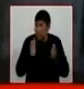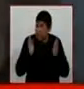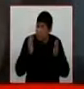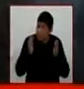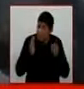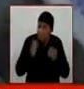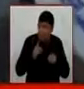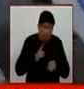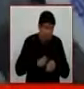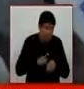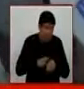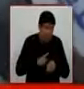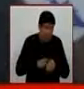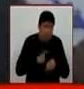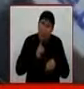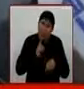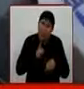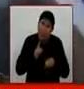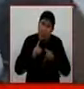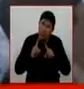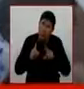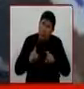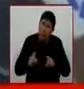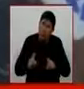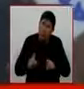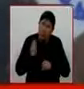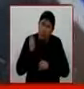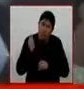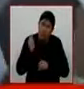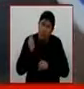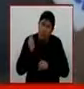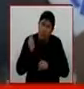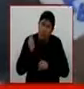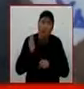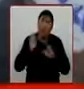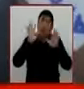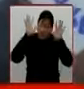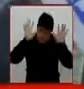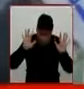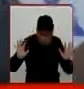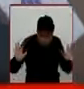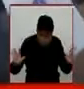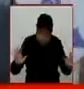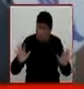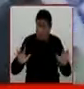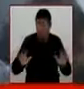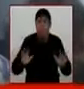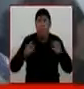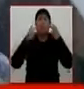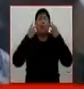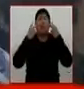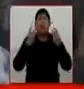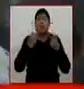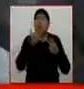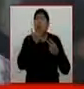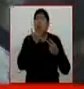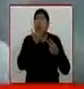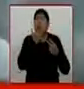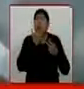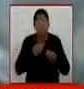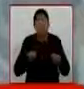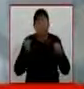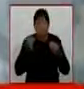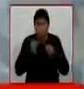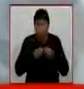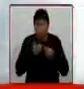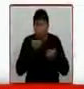circunstancial en el momento de este hecho que van a ser interrogadas en calidad de testigos. Y vamos a ver de que ellos aporten